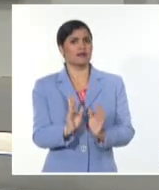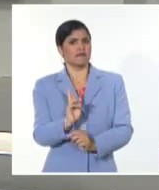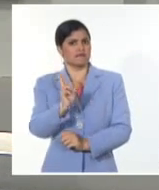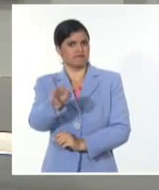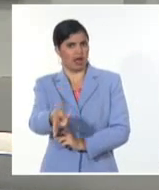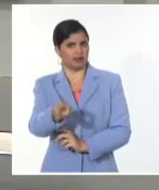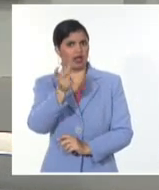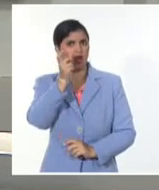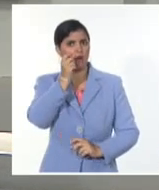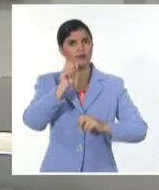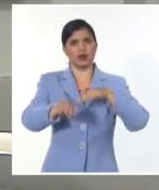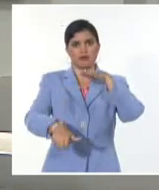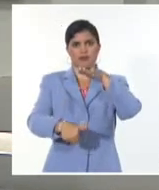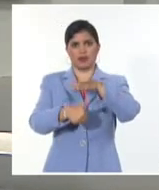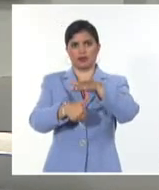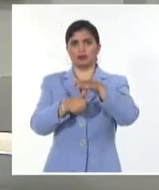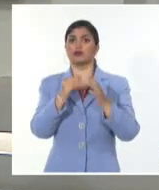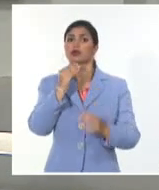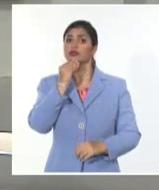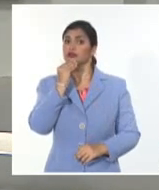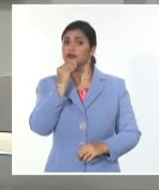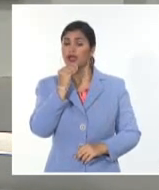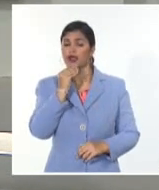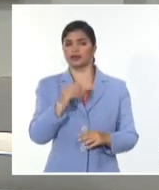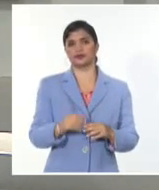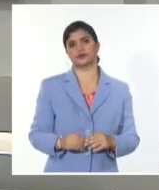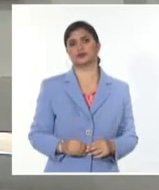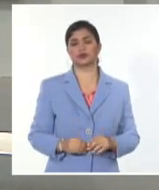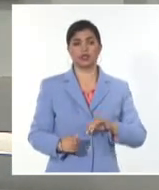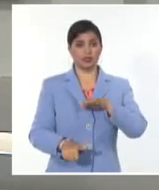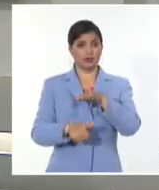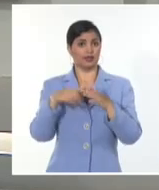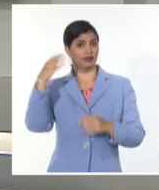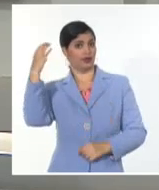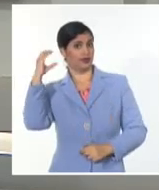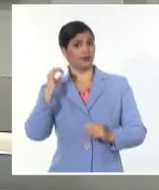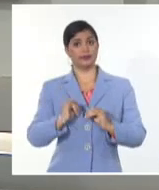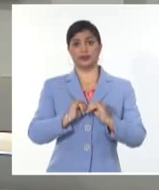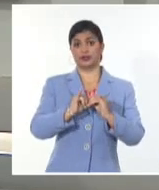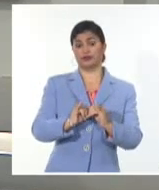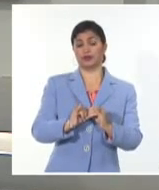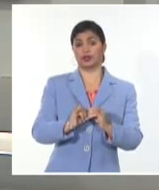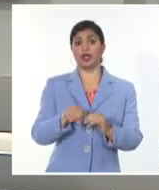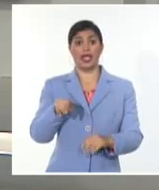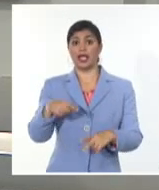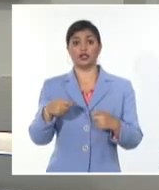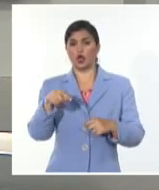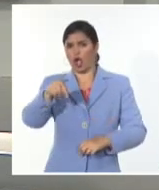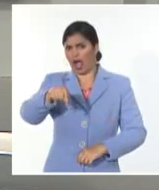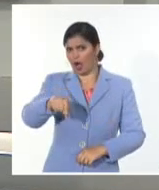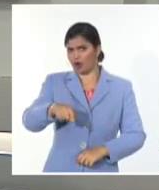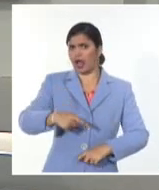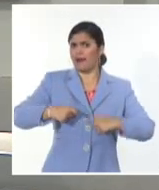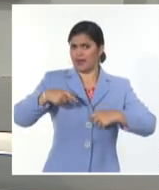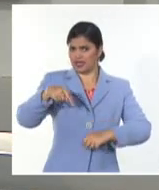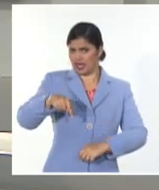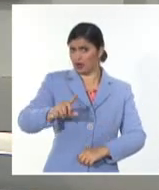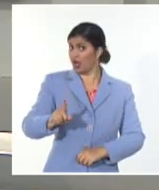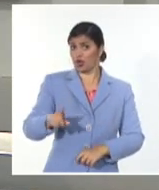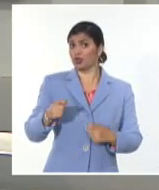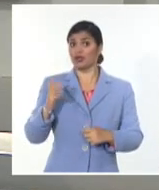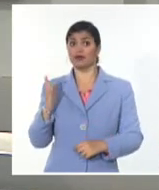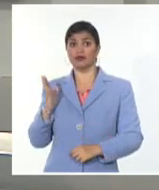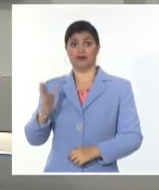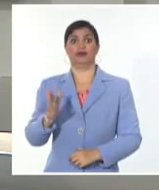israelí. Y no solo eso, Petro ha insistido en la necesidad de que no sea una postura aislada, sino que más países se sumen a